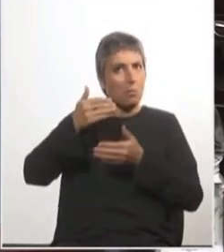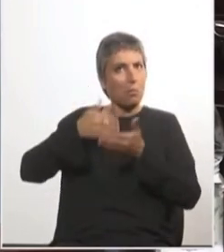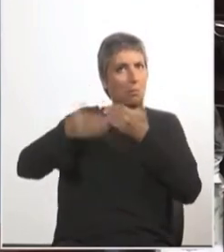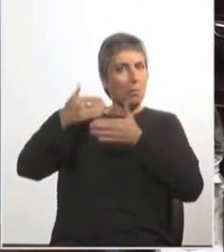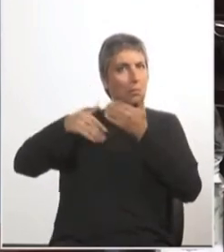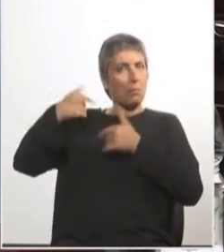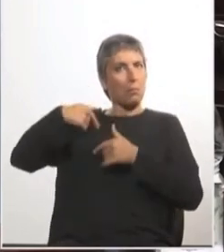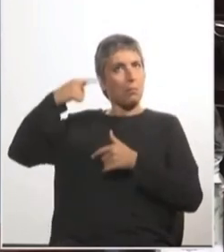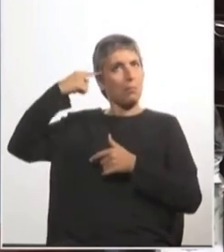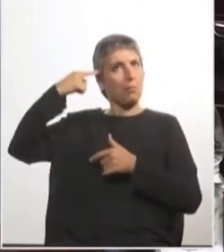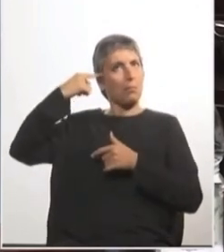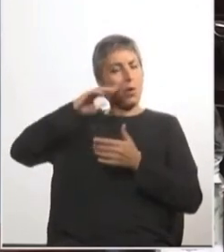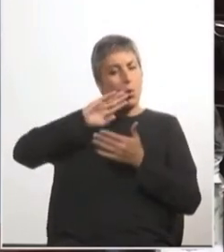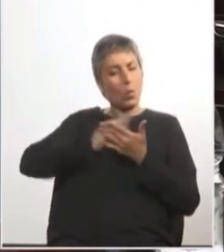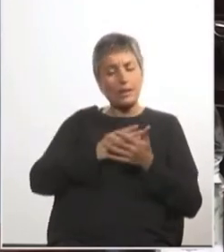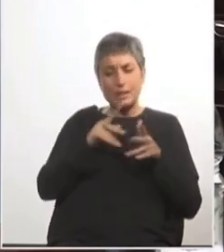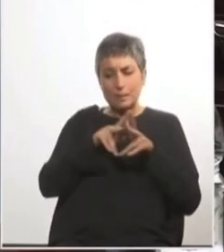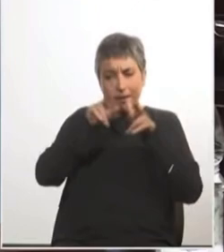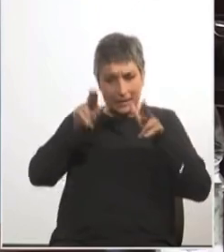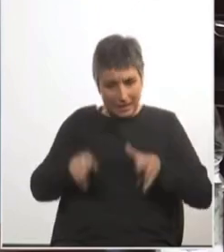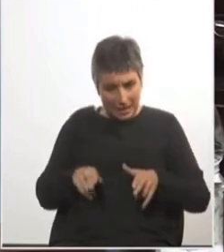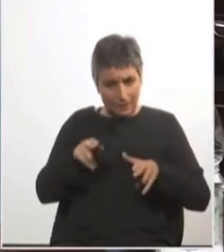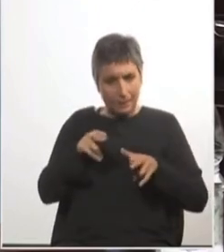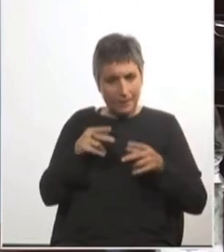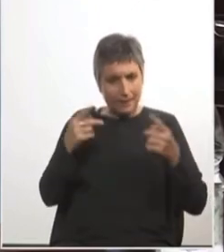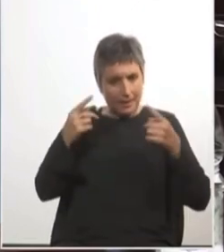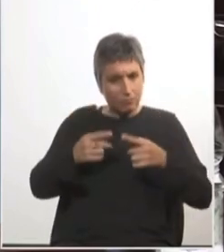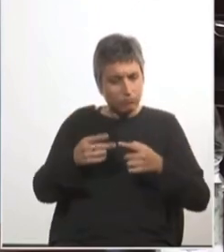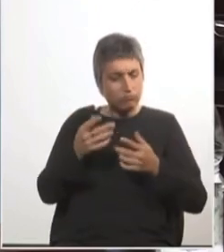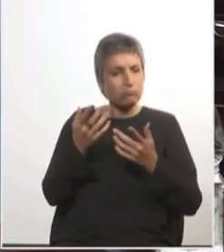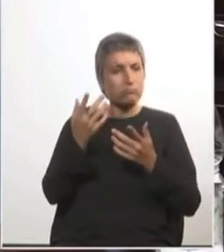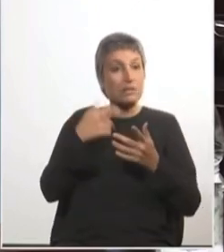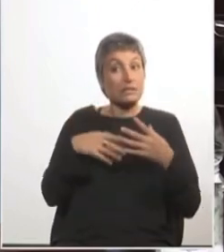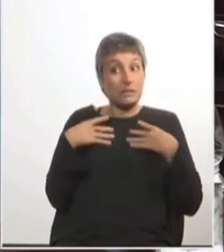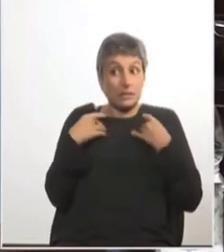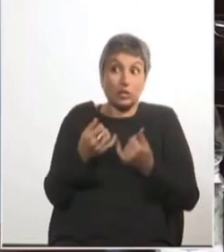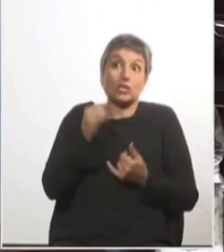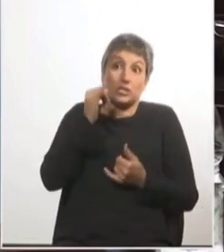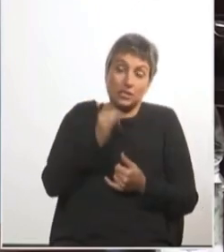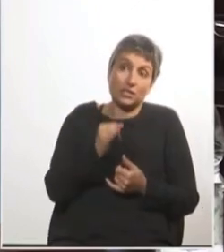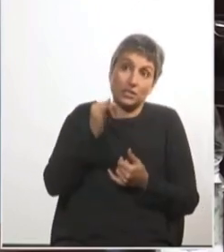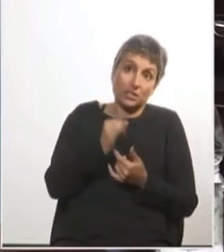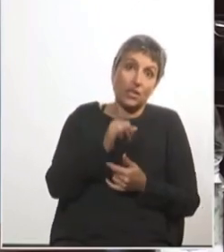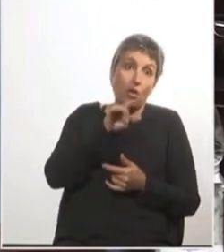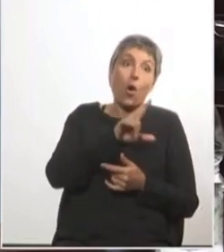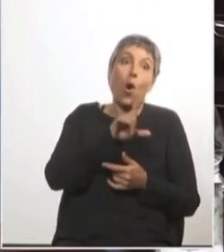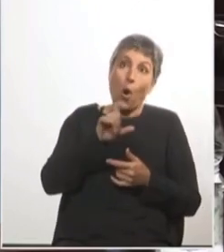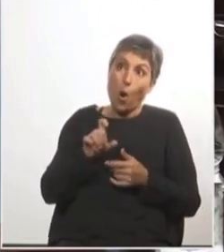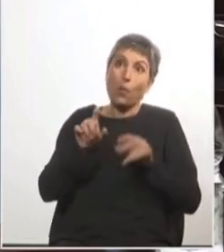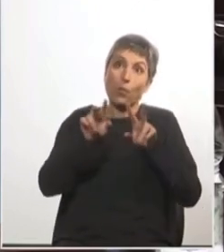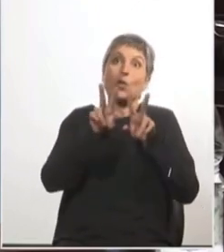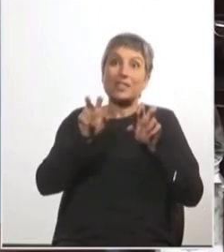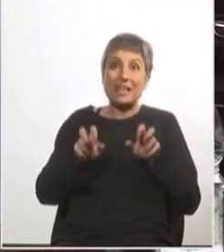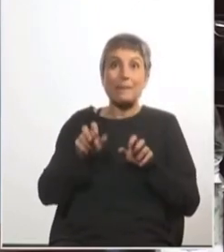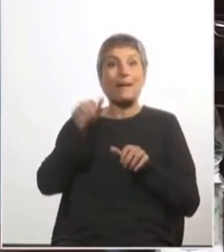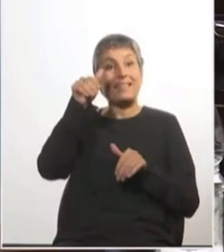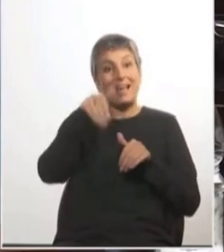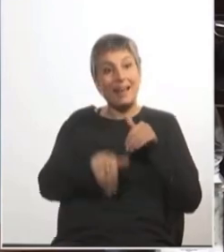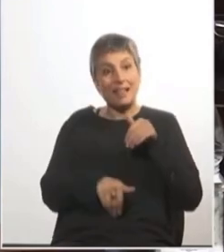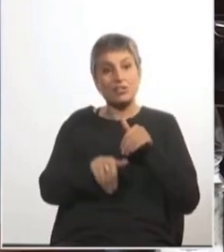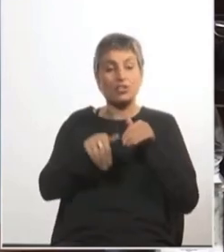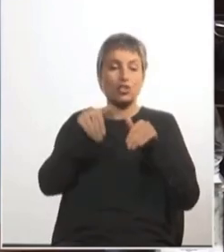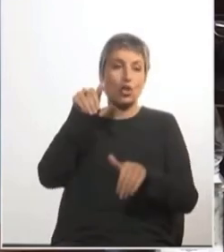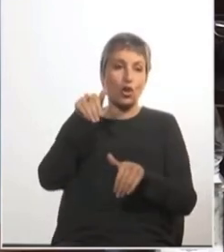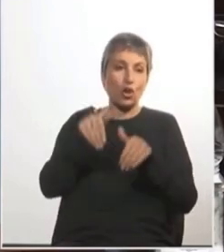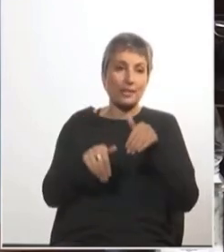última etapa de la discusión pública de esta reforma y siento que sí, claro que está el tema de las elecciones sobre la mesa.